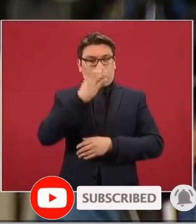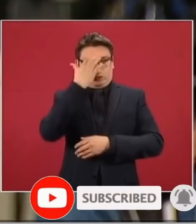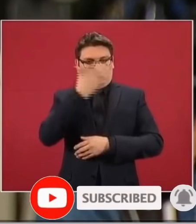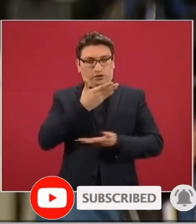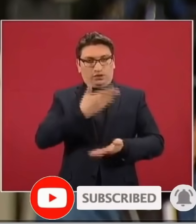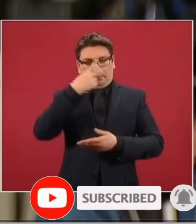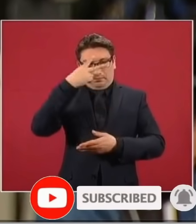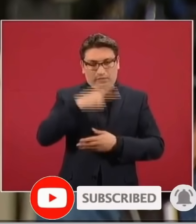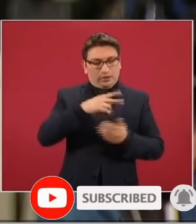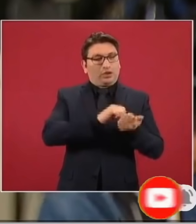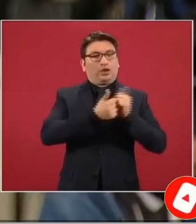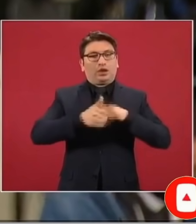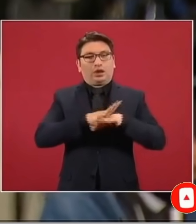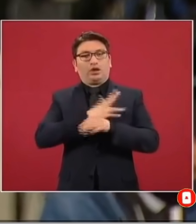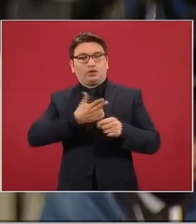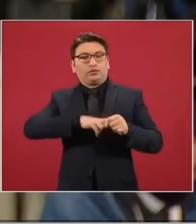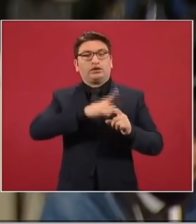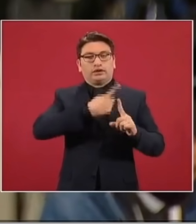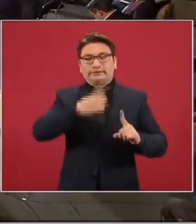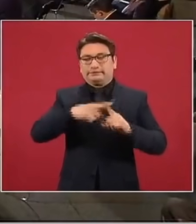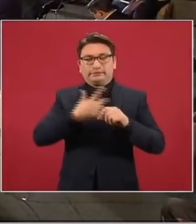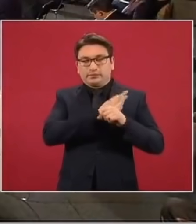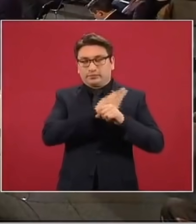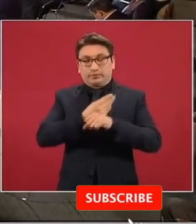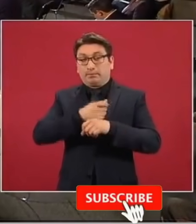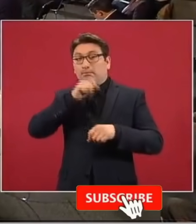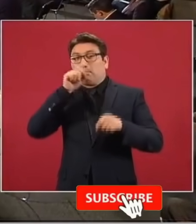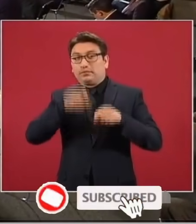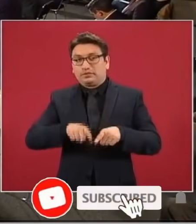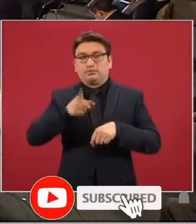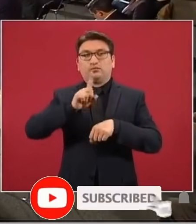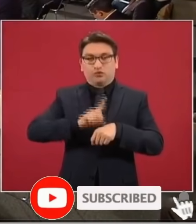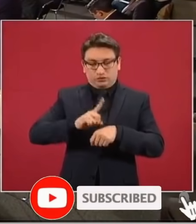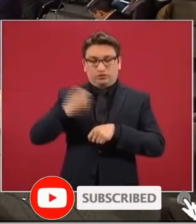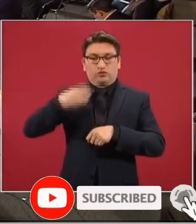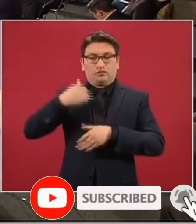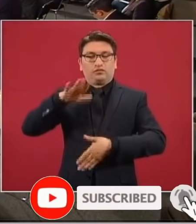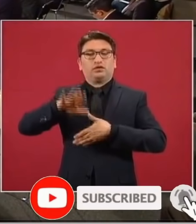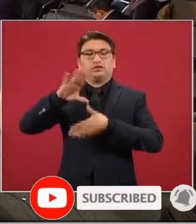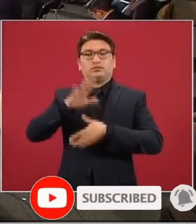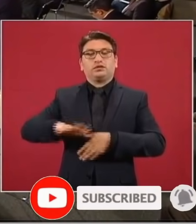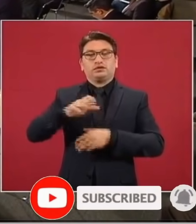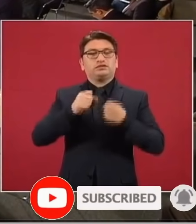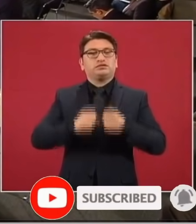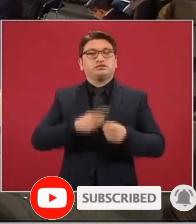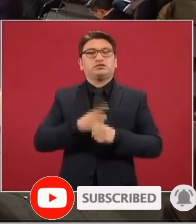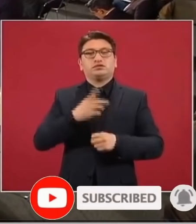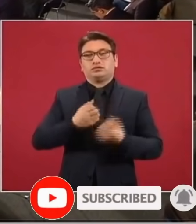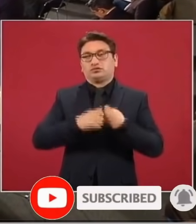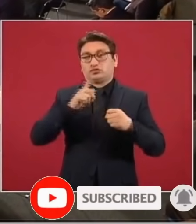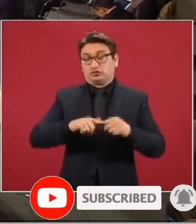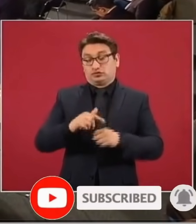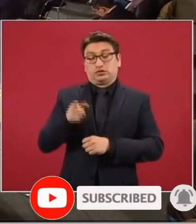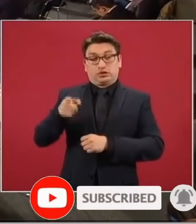su reconversión hospitalaria e incluso el mismo día la Conferencia Interamericana de Seguridad Social